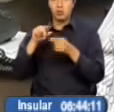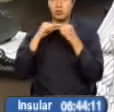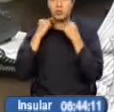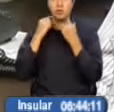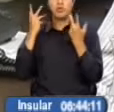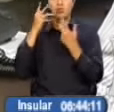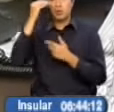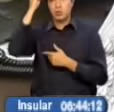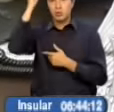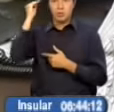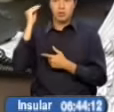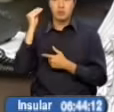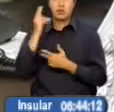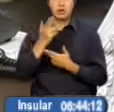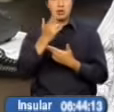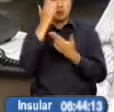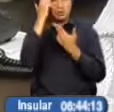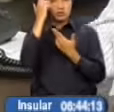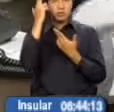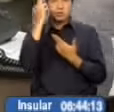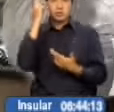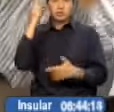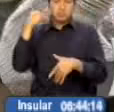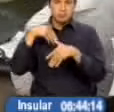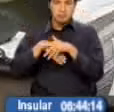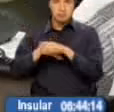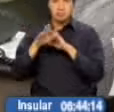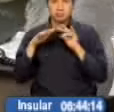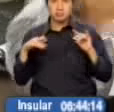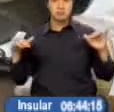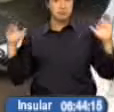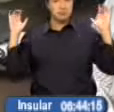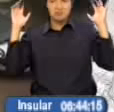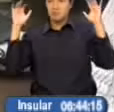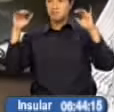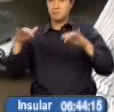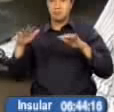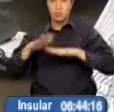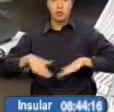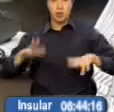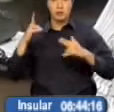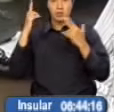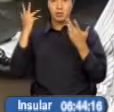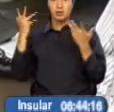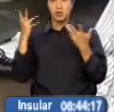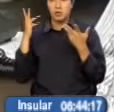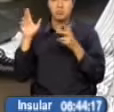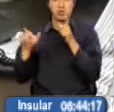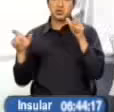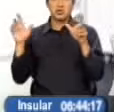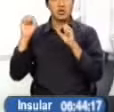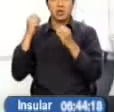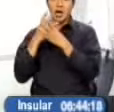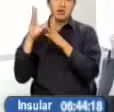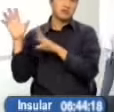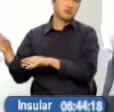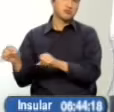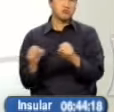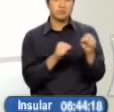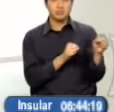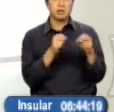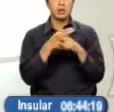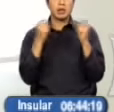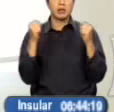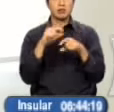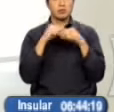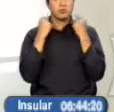negro el ejército como el sitio donde estaban los dejo presos el ex sacerdote